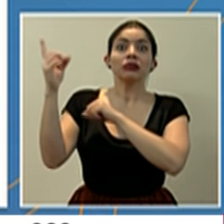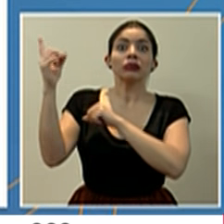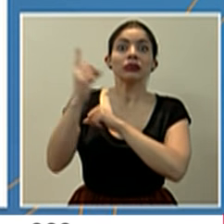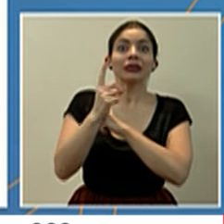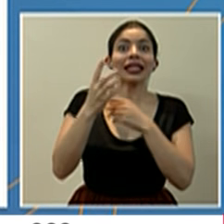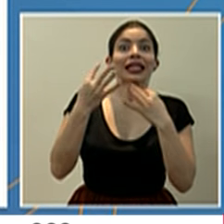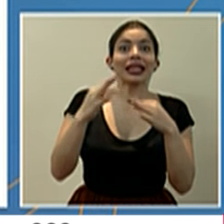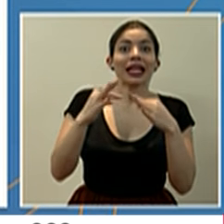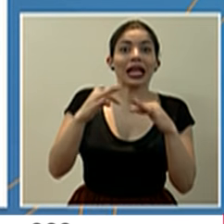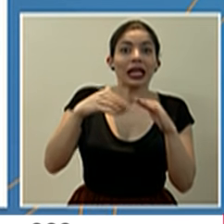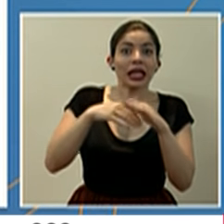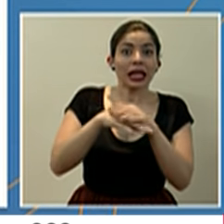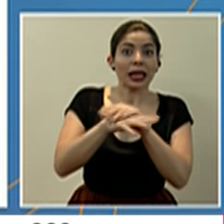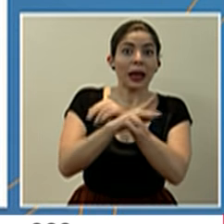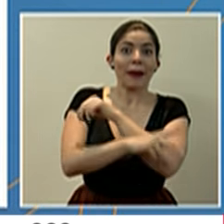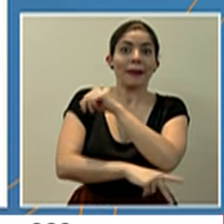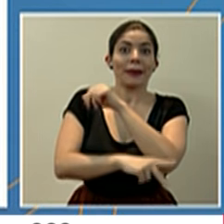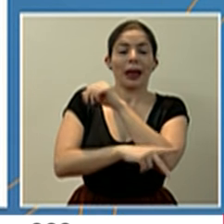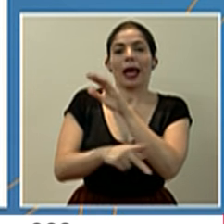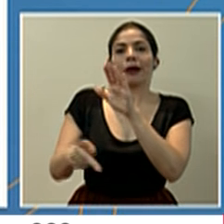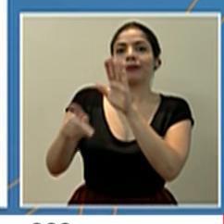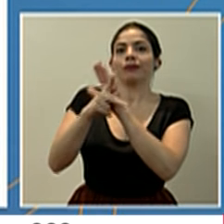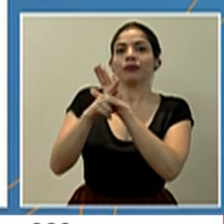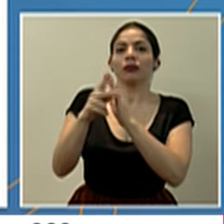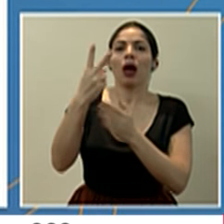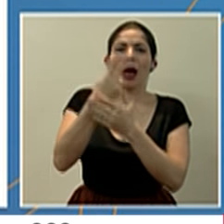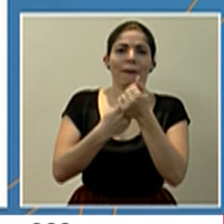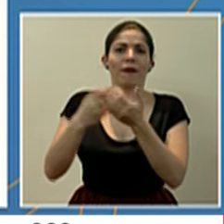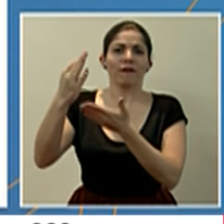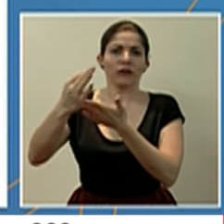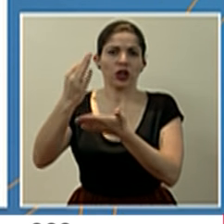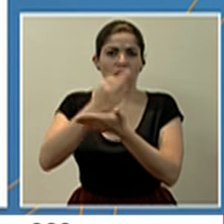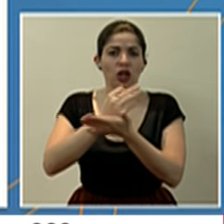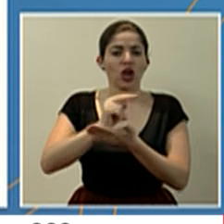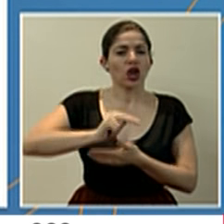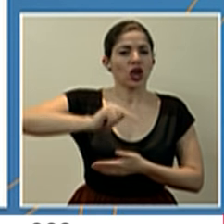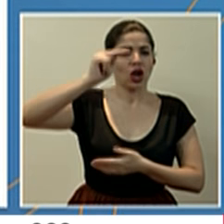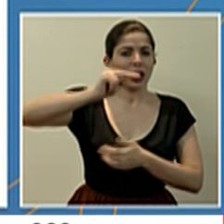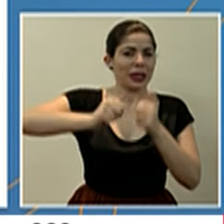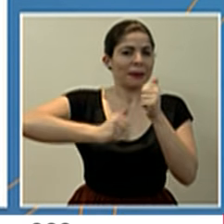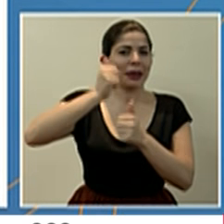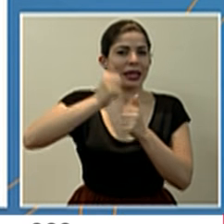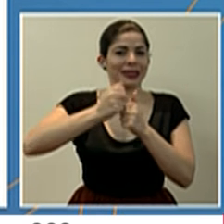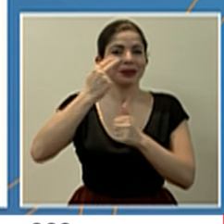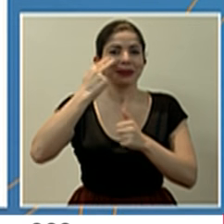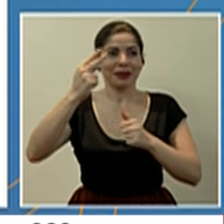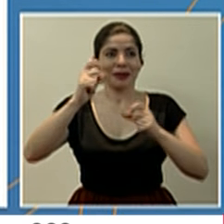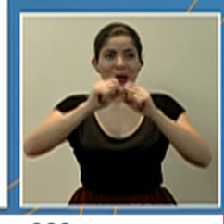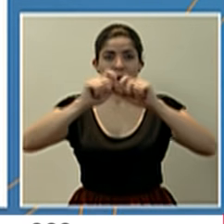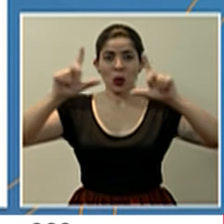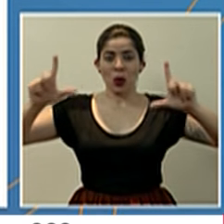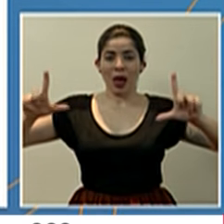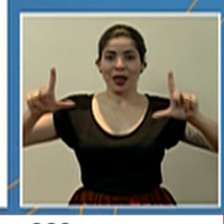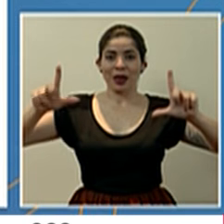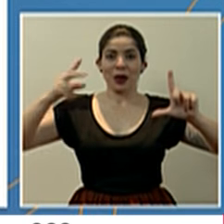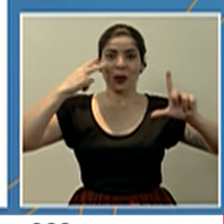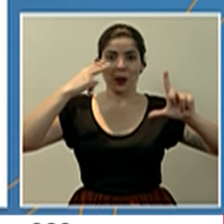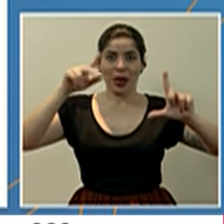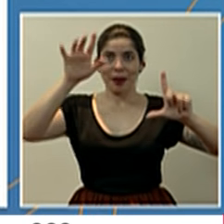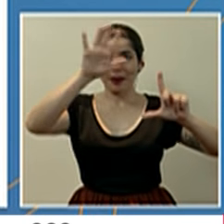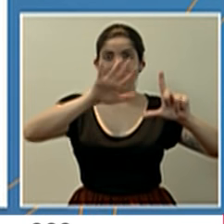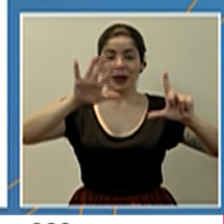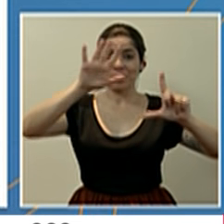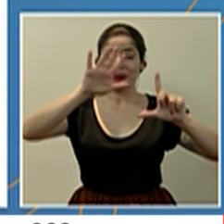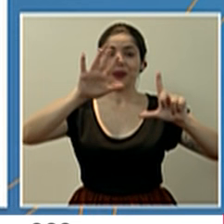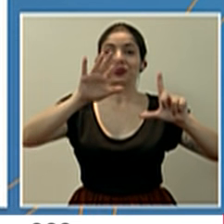tratando de ingresar al país. Esto se da en ambas fronteras, principalmente en la norte, como ustedes pueden ver en el cuadro que tienen frente a su pantalla a